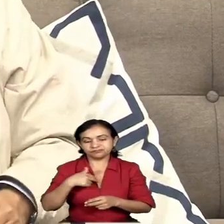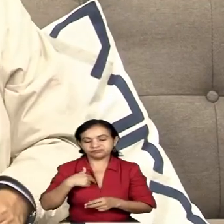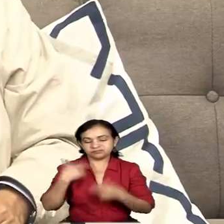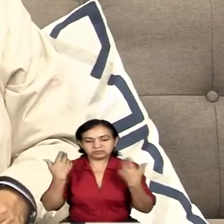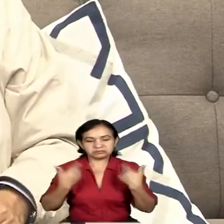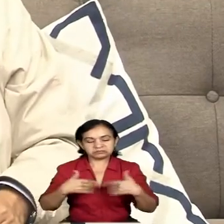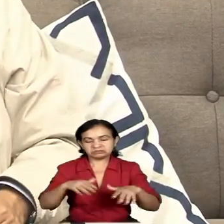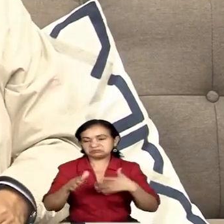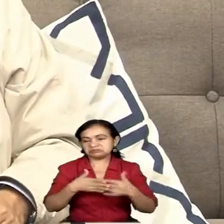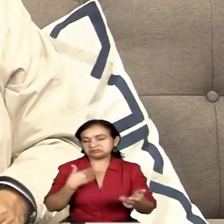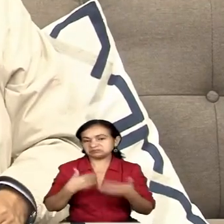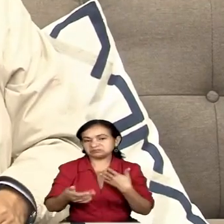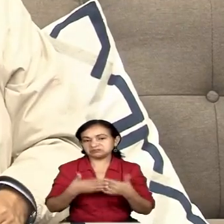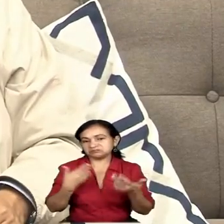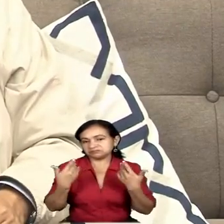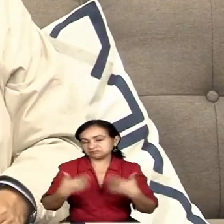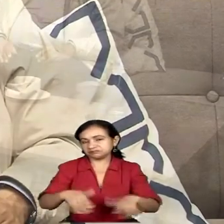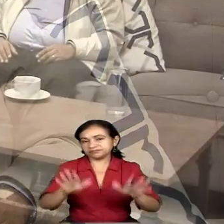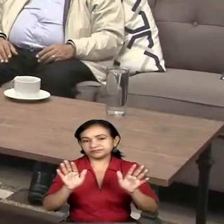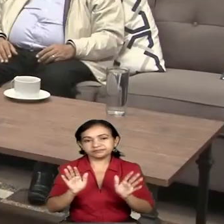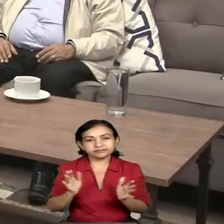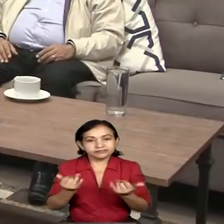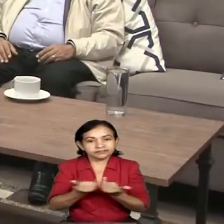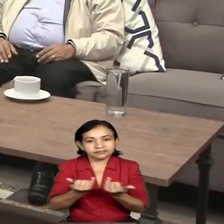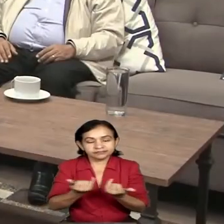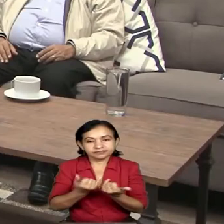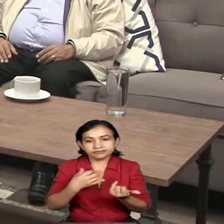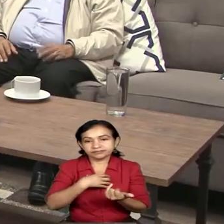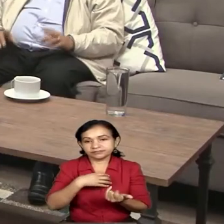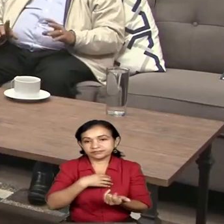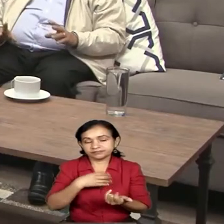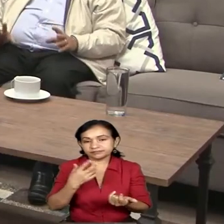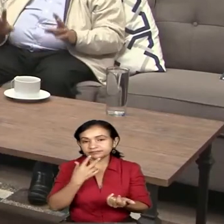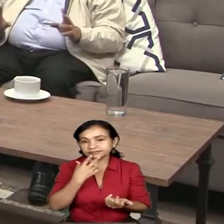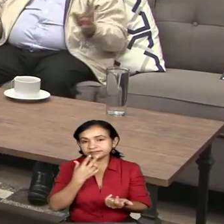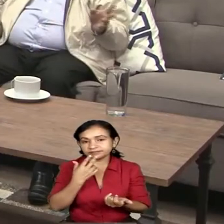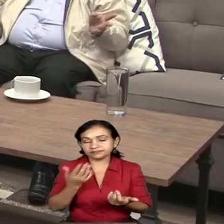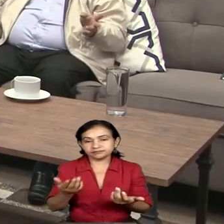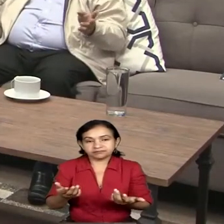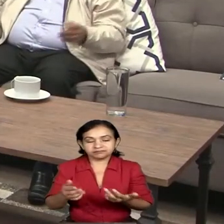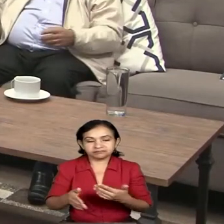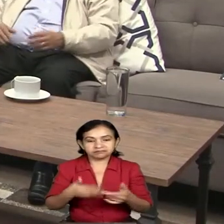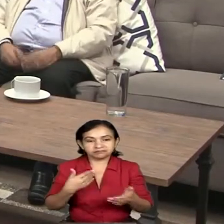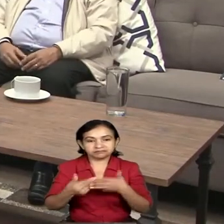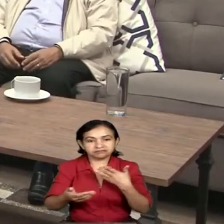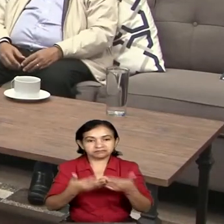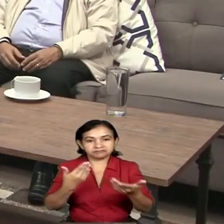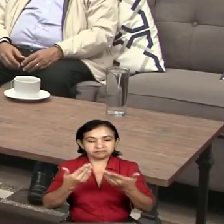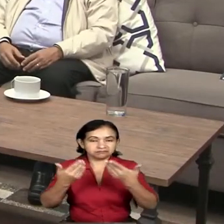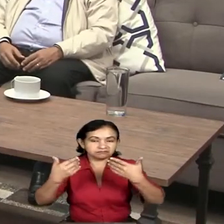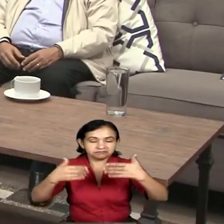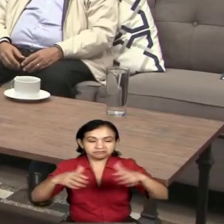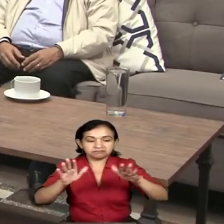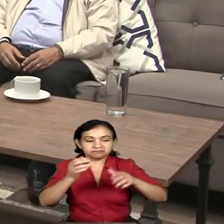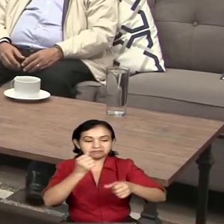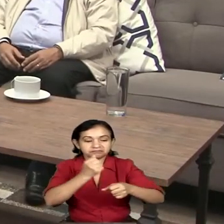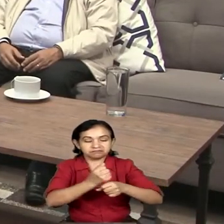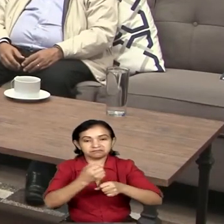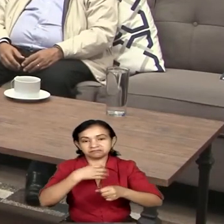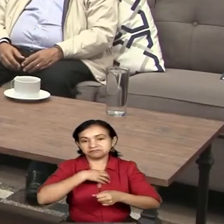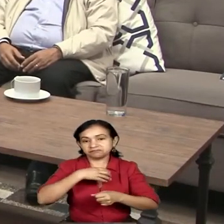manera. Y por cumplir a veces ni a los intereses nacionales. No, a veces por cumplir muchos de ellos a los intereses de su